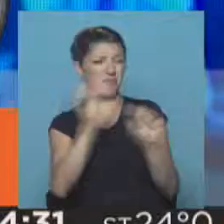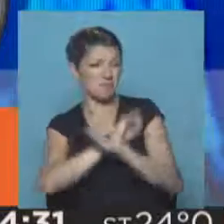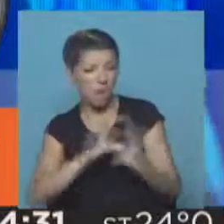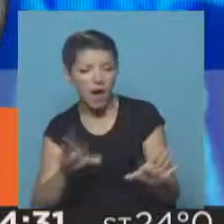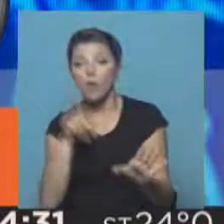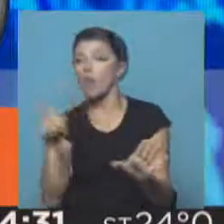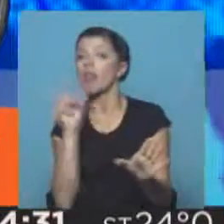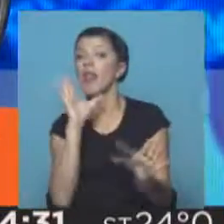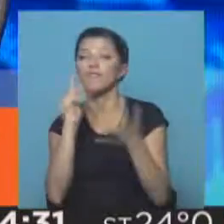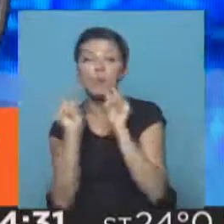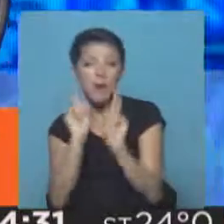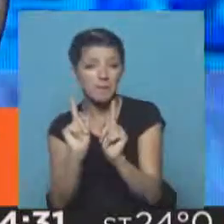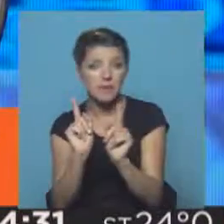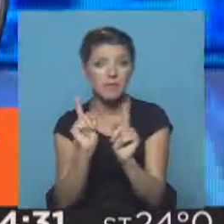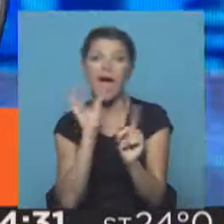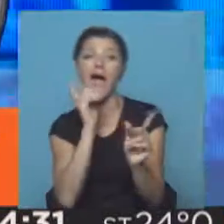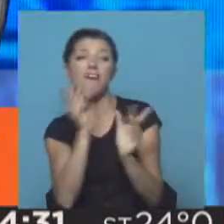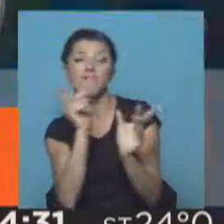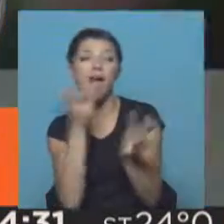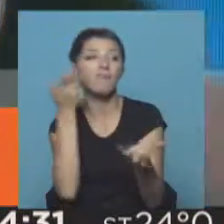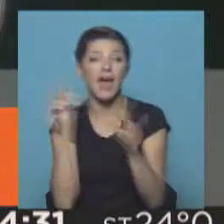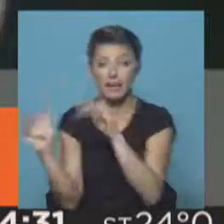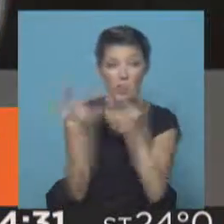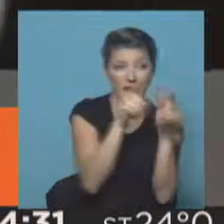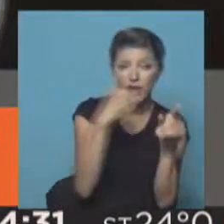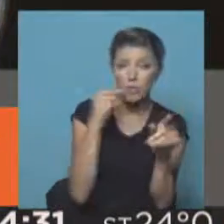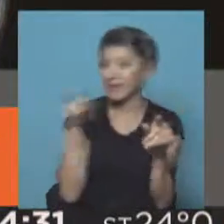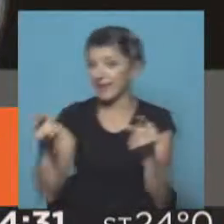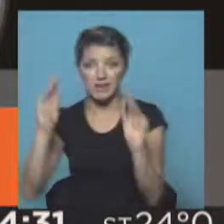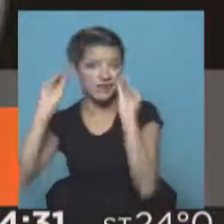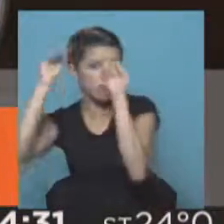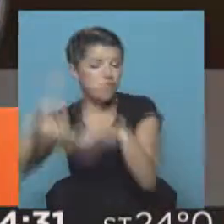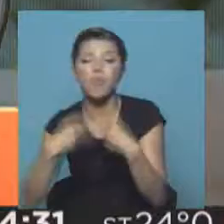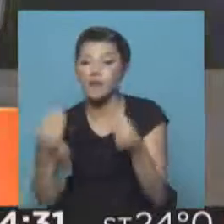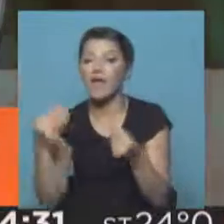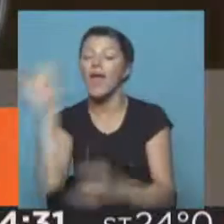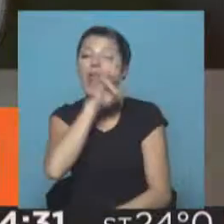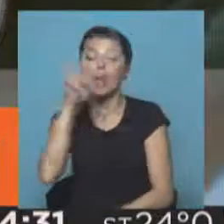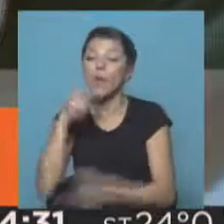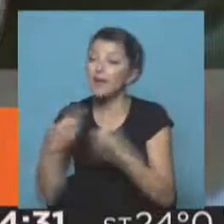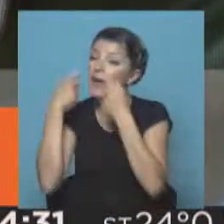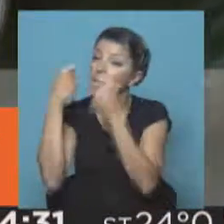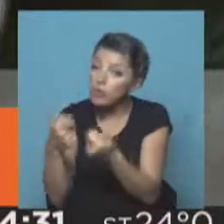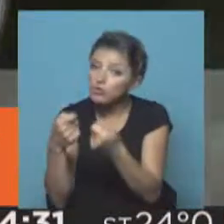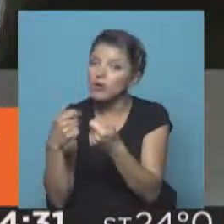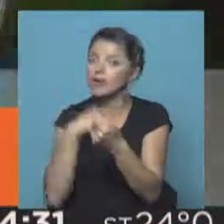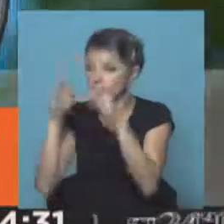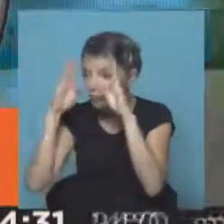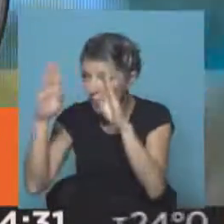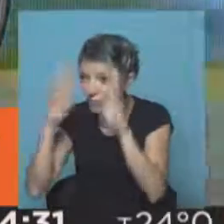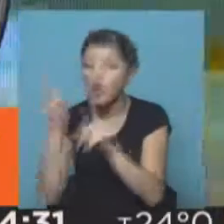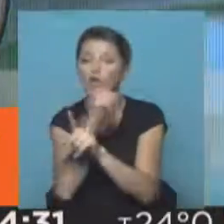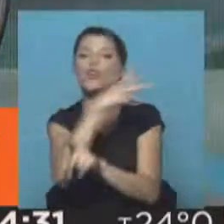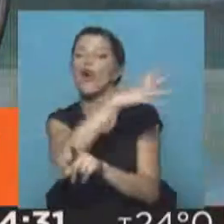utiliza el mismo humor que él. No, le va mal. ¿Por qué? Porque la gente de Hillary espera que sea Hillary y no que ella sea